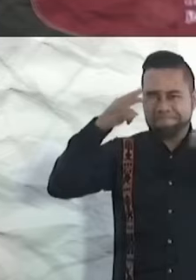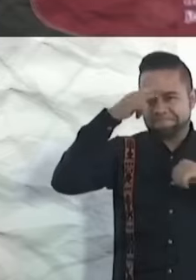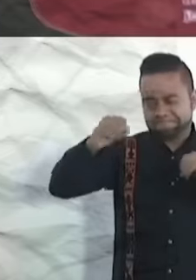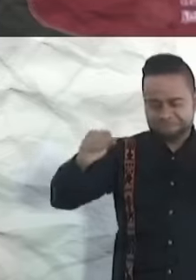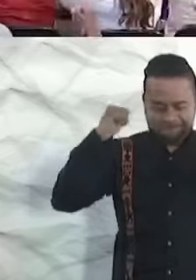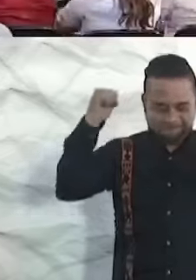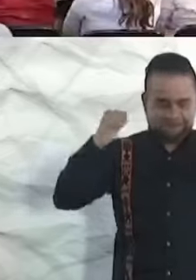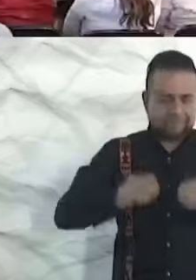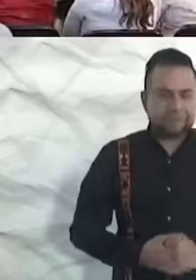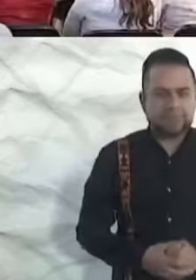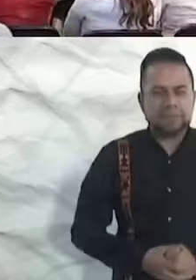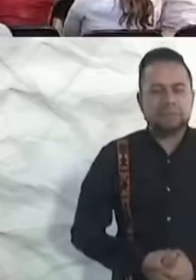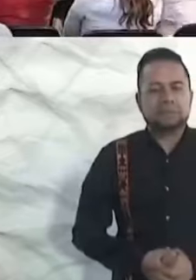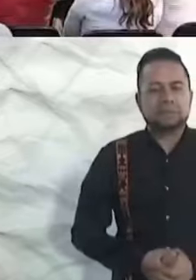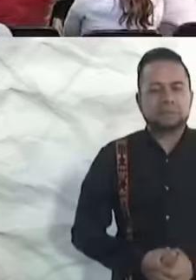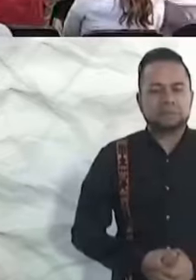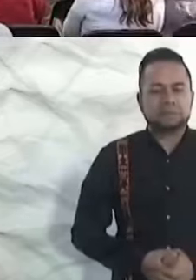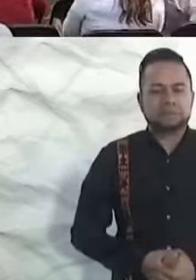mexicanos.